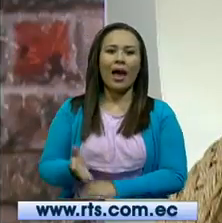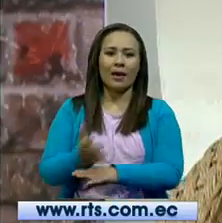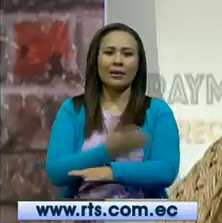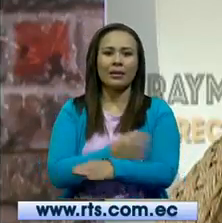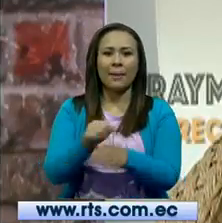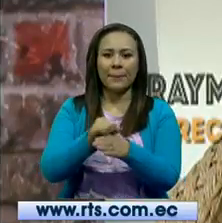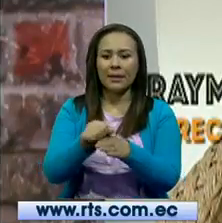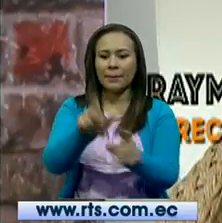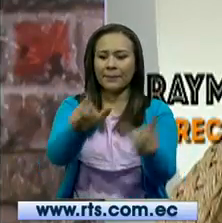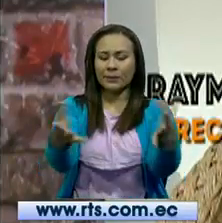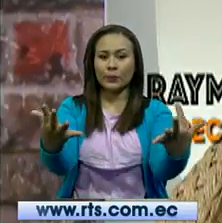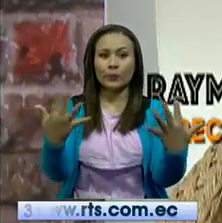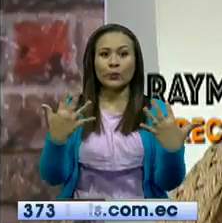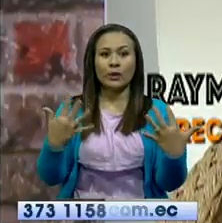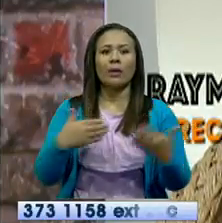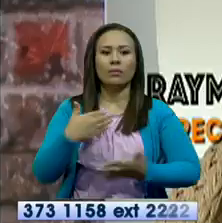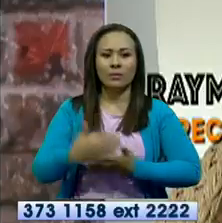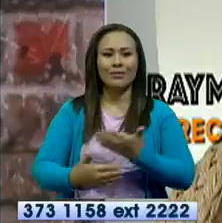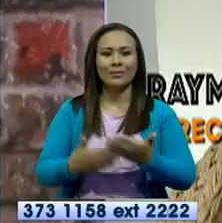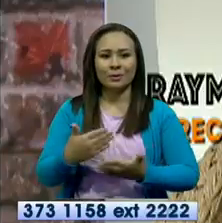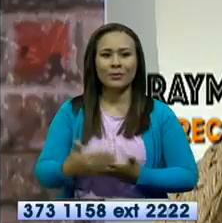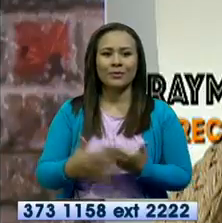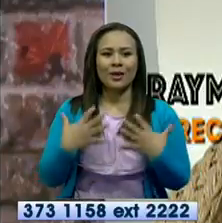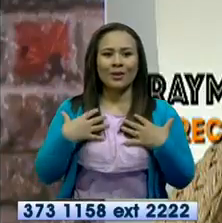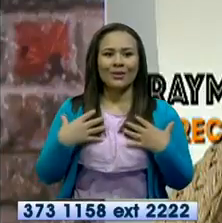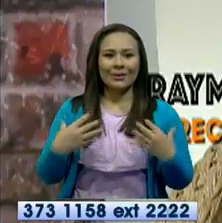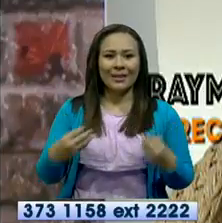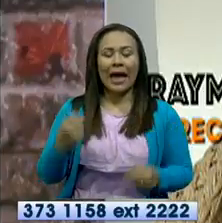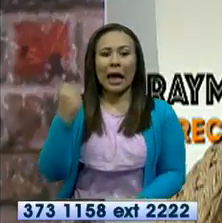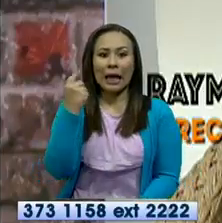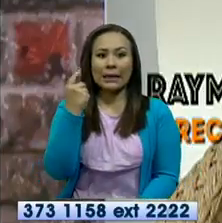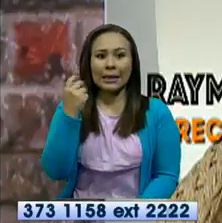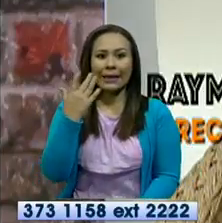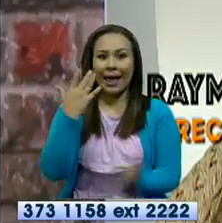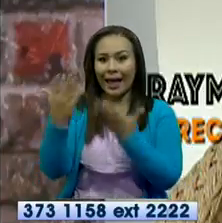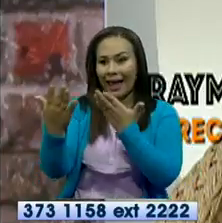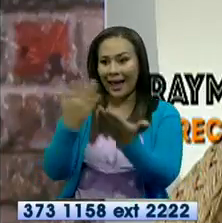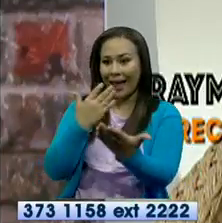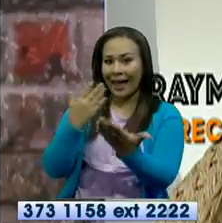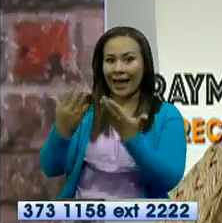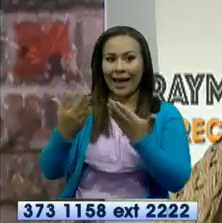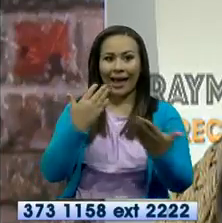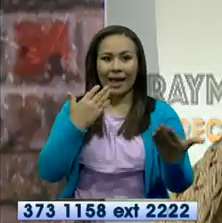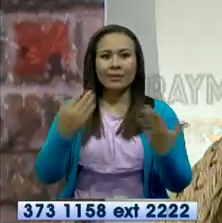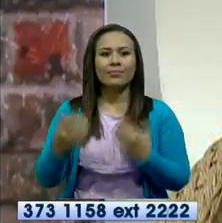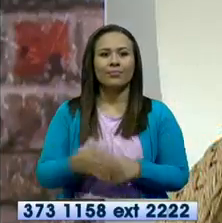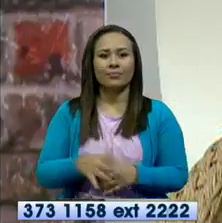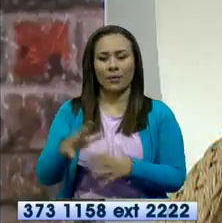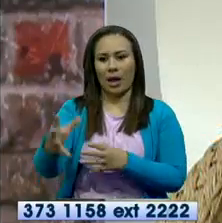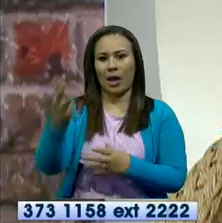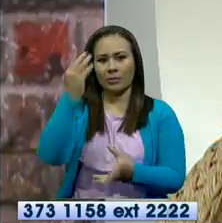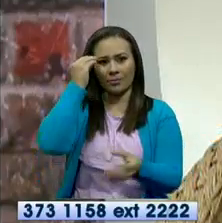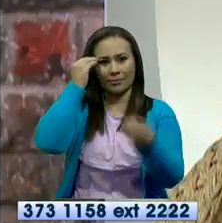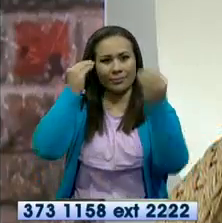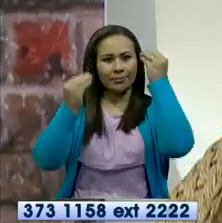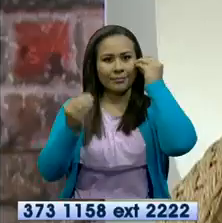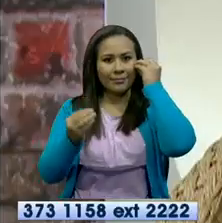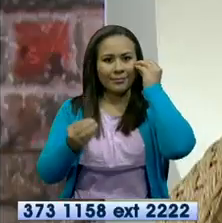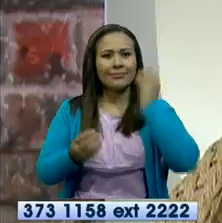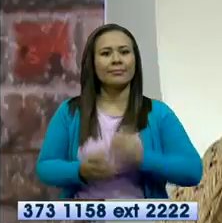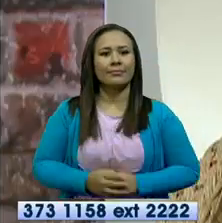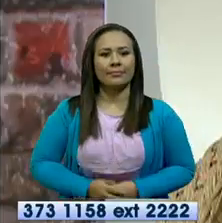ensayos con públicos para que se vayan entendiendo un poco esa dinámica que hay esa retroalimentación que necesitan